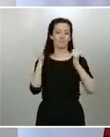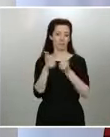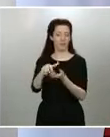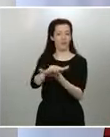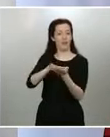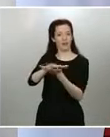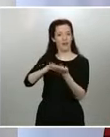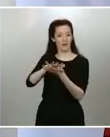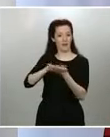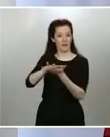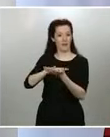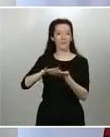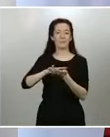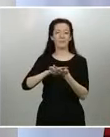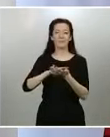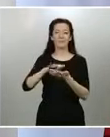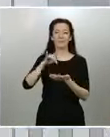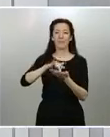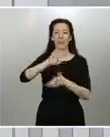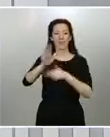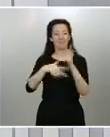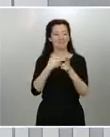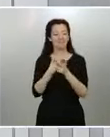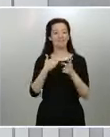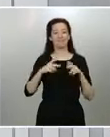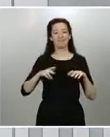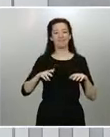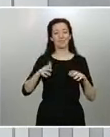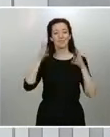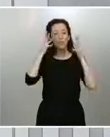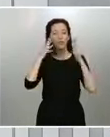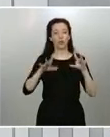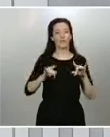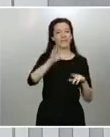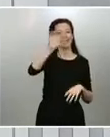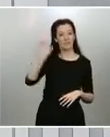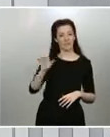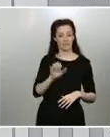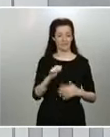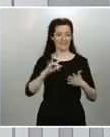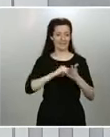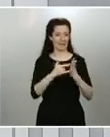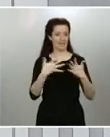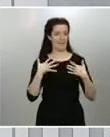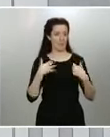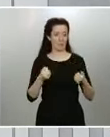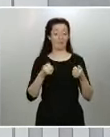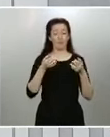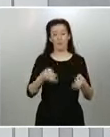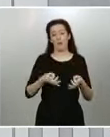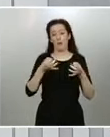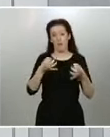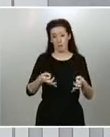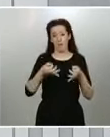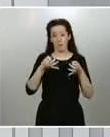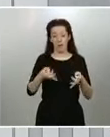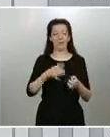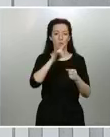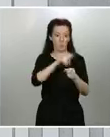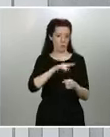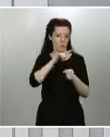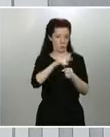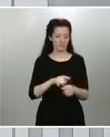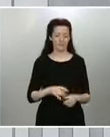plenario de la interterritorial del consejo interterritorial del sistema nacional de salud que celebramos habitualmente los lunes es una